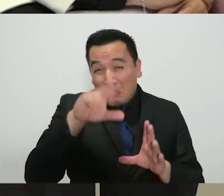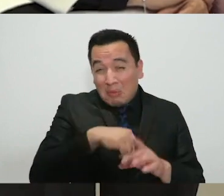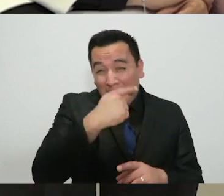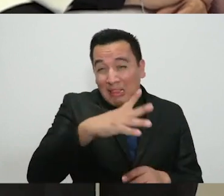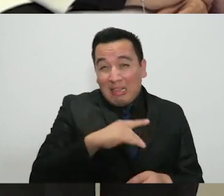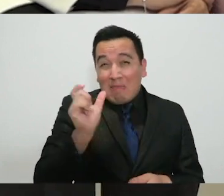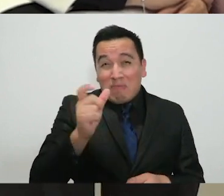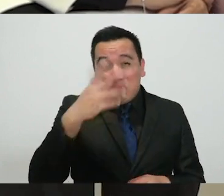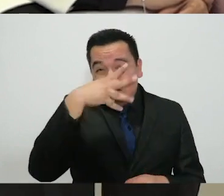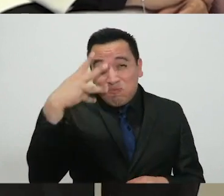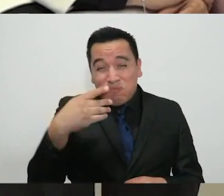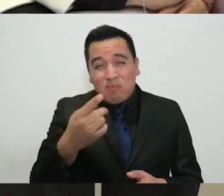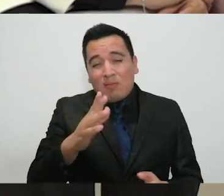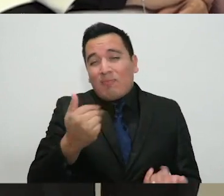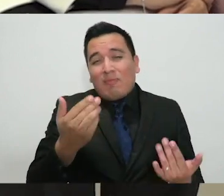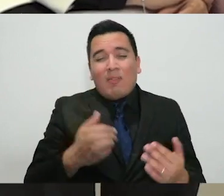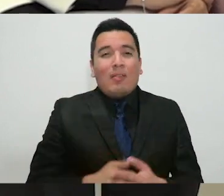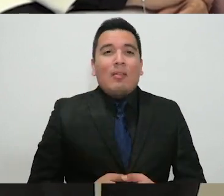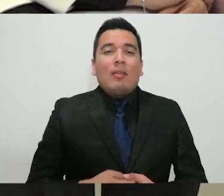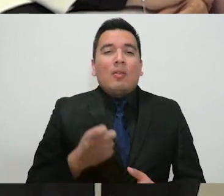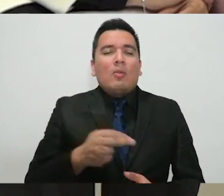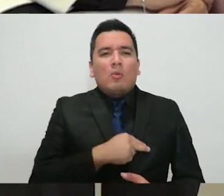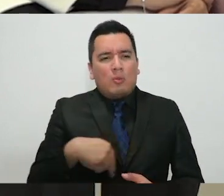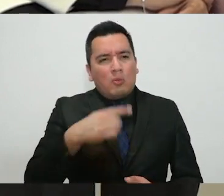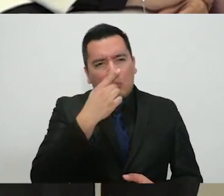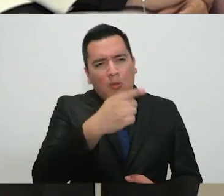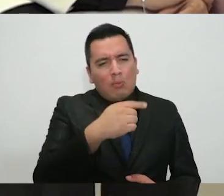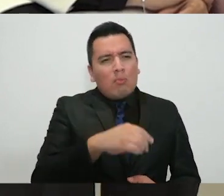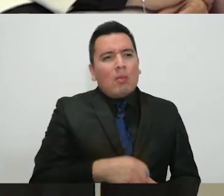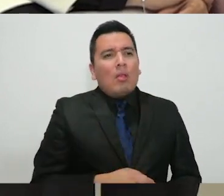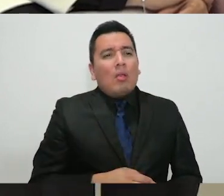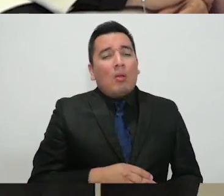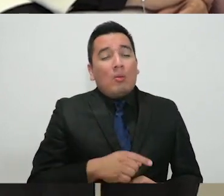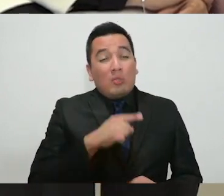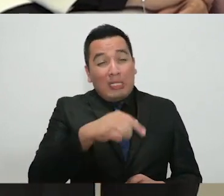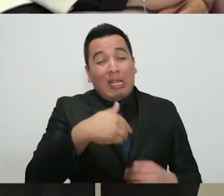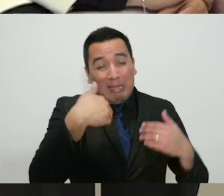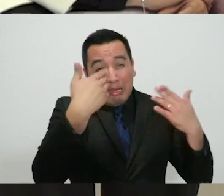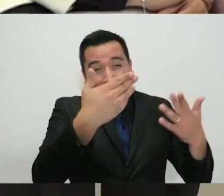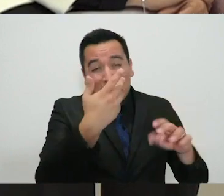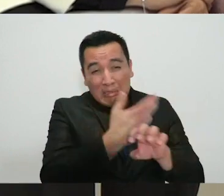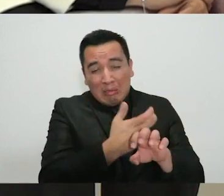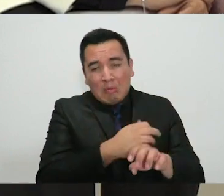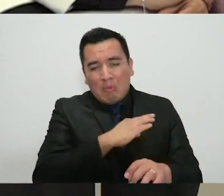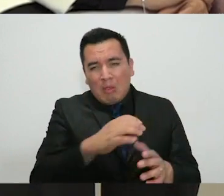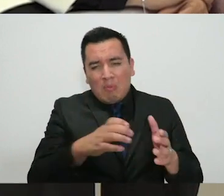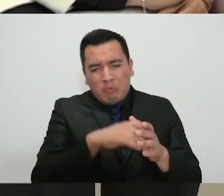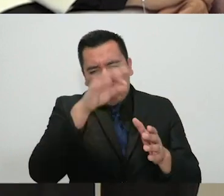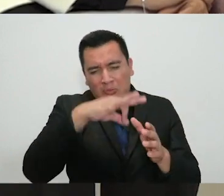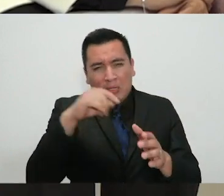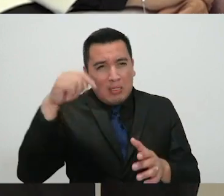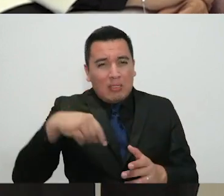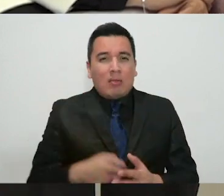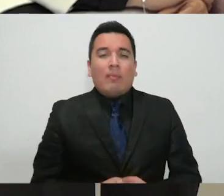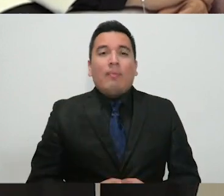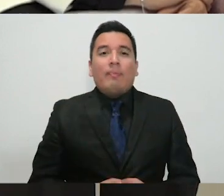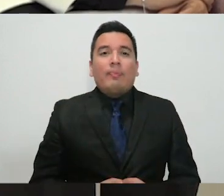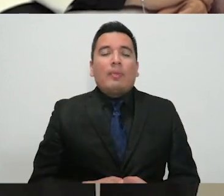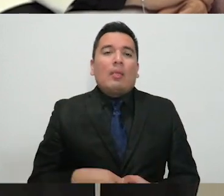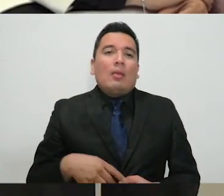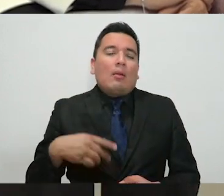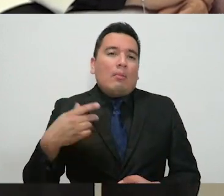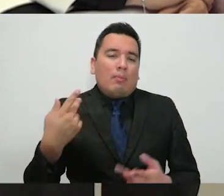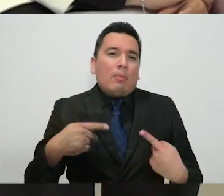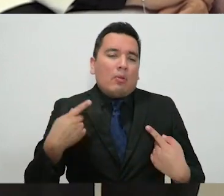tienen credencial para votar. Entonces, hasta ahora les hemos dicho, ustedes estando del otro lado pueden votar por aquí quienes los